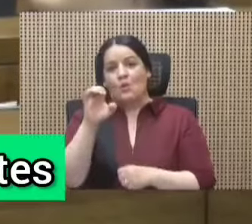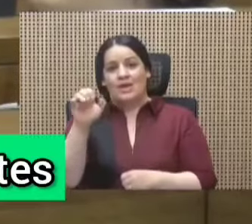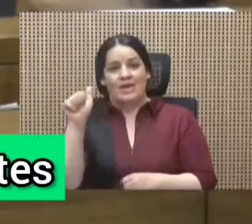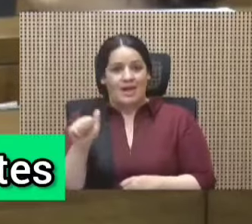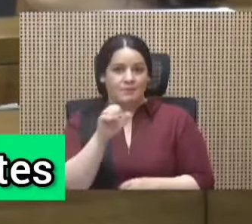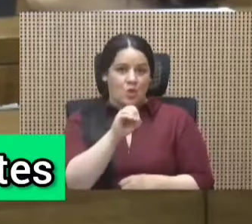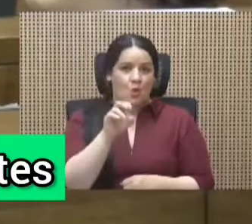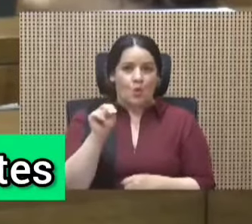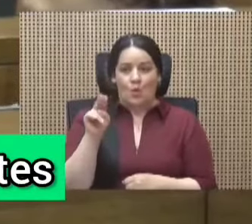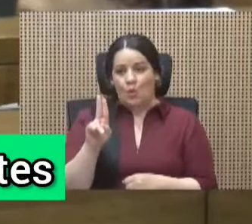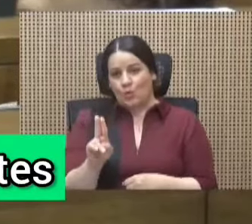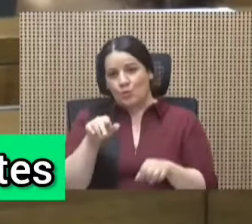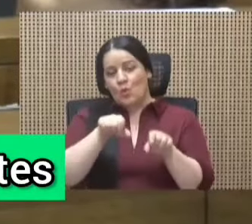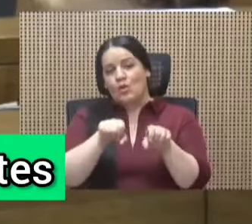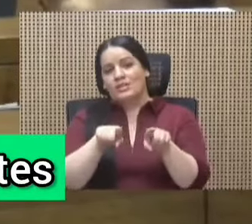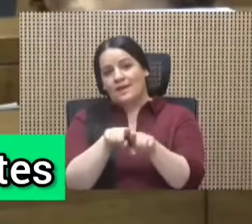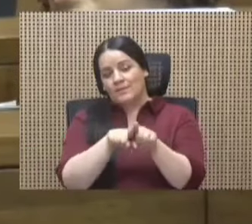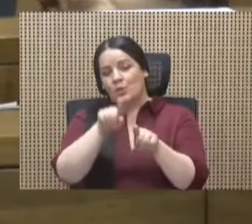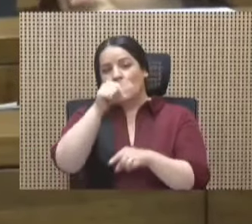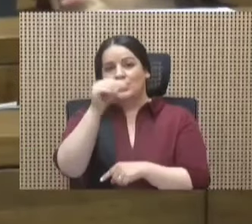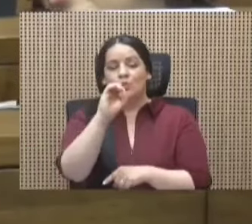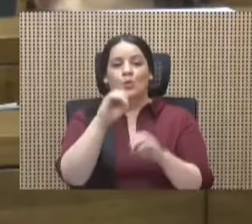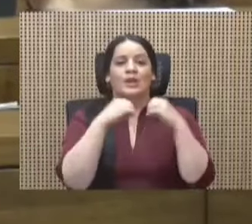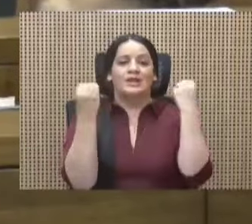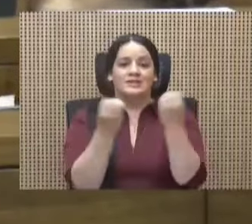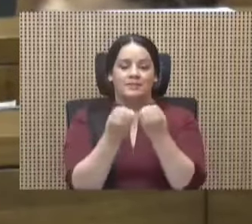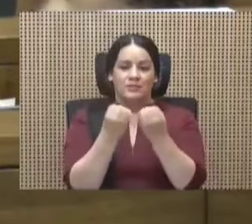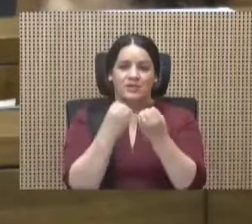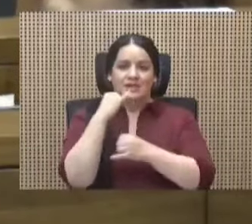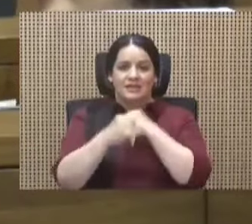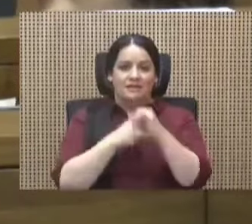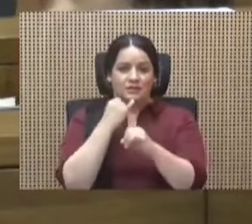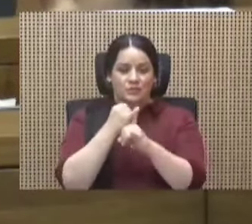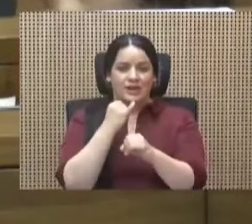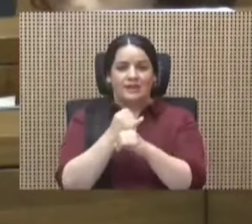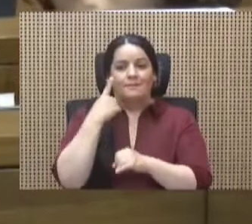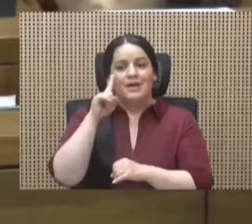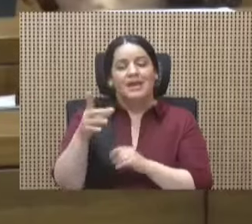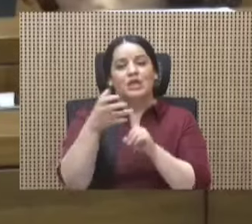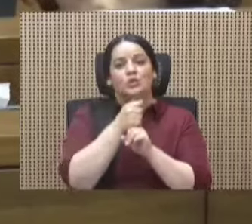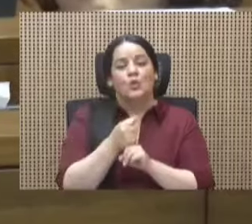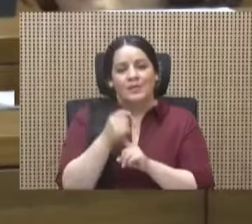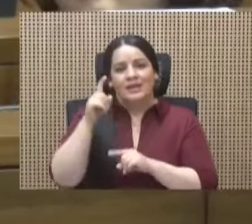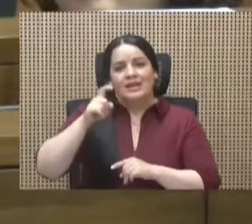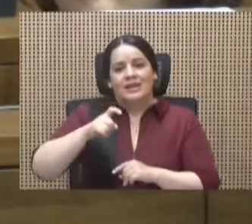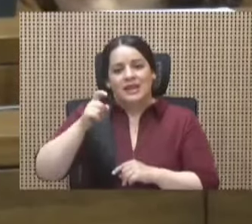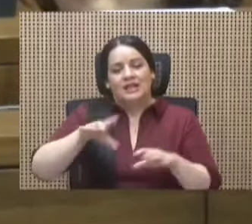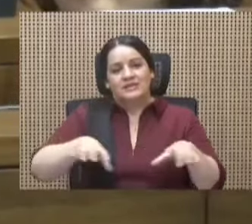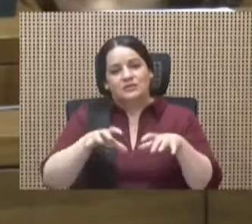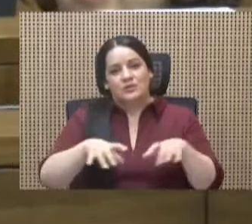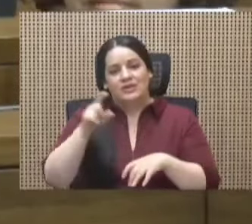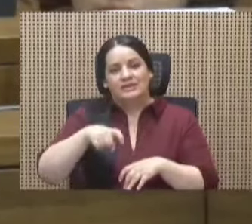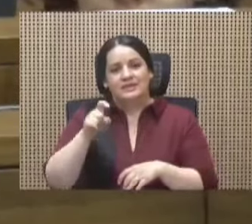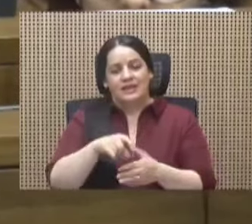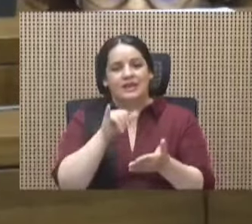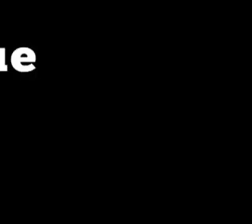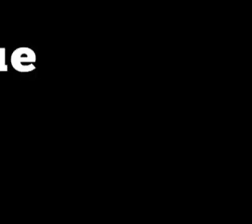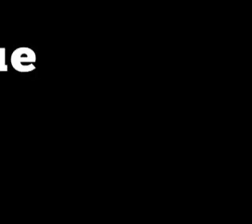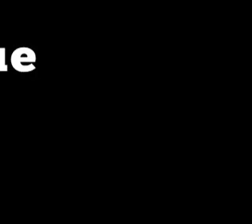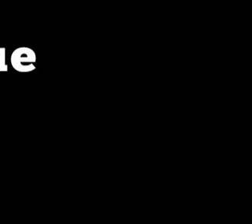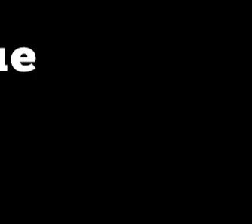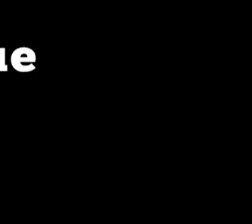y a otras organizaciones internacionales pertinentes para que tomen las acciones necesarias en apoyo a este llamado. Firman varios diputados y